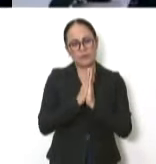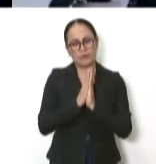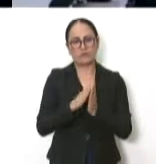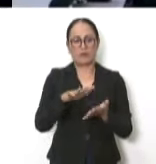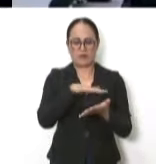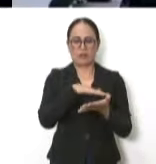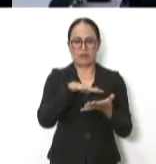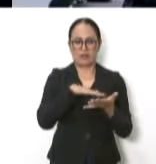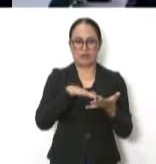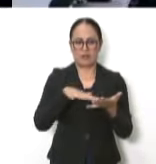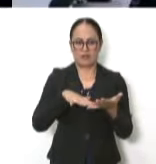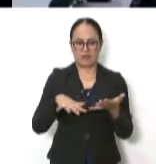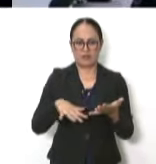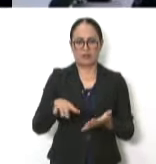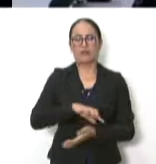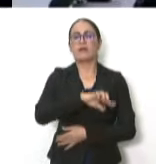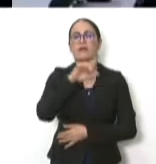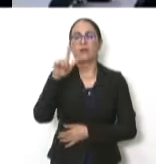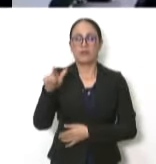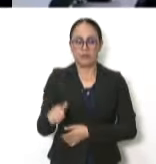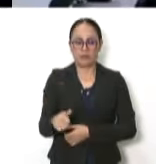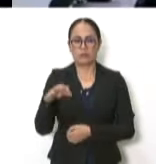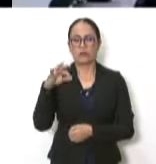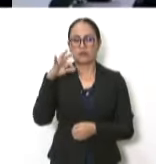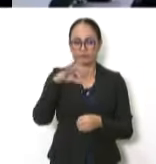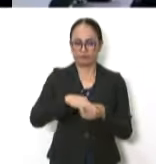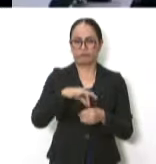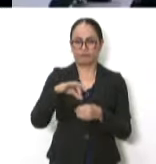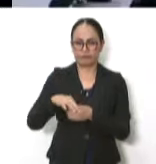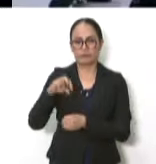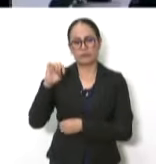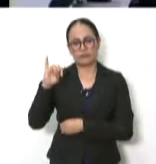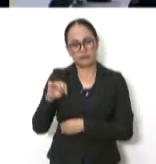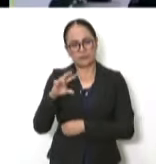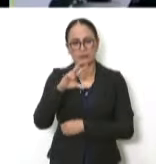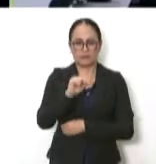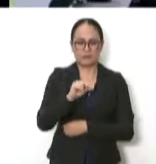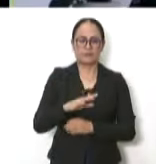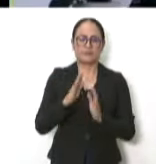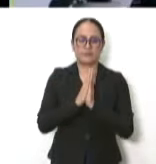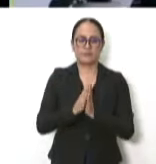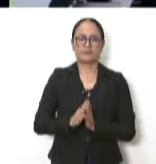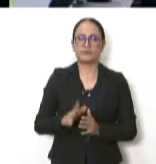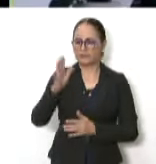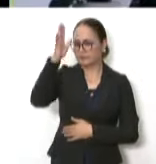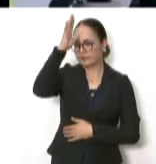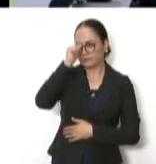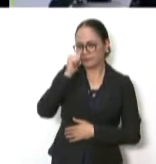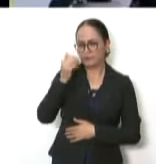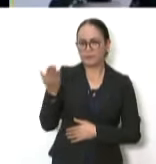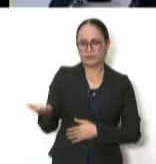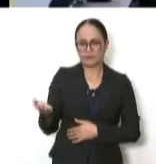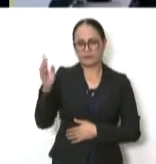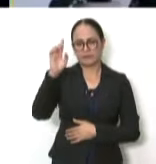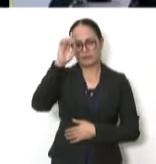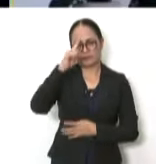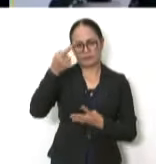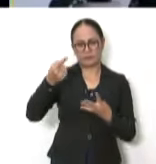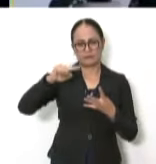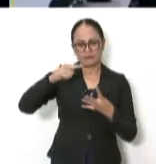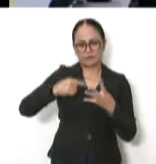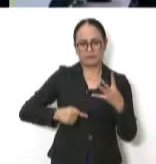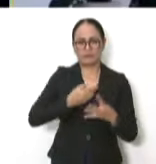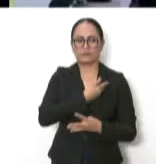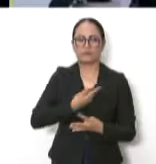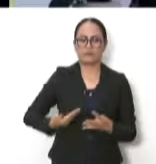darle lectura para de inmediato pronunciar. Con gusto. Por instrucciones del comisionado presidente, se somete